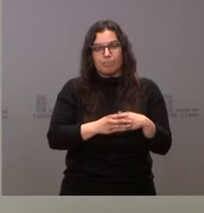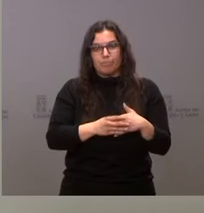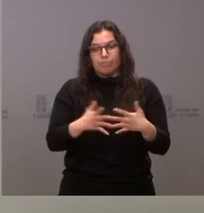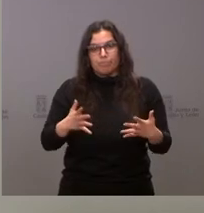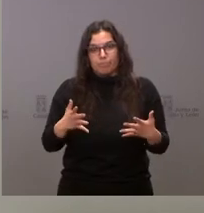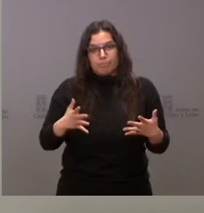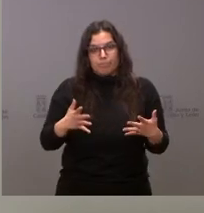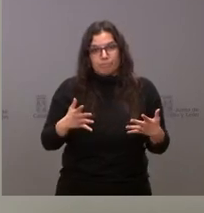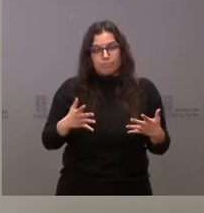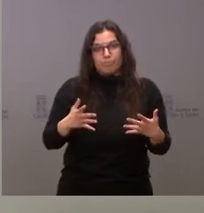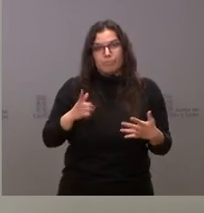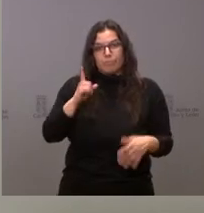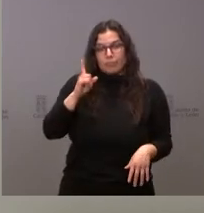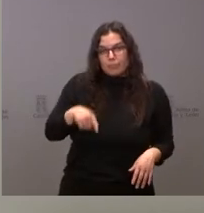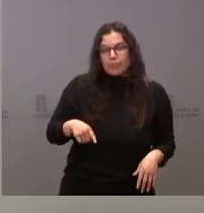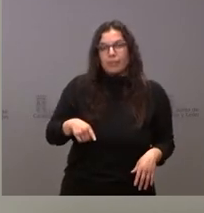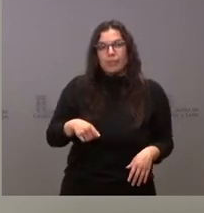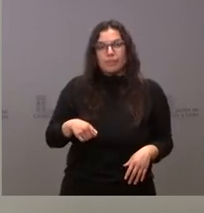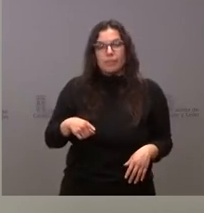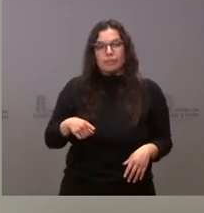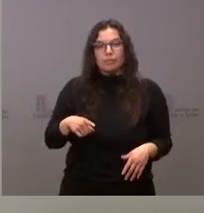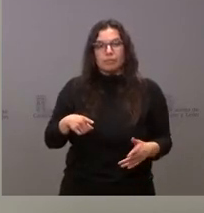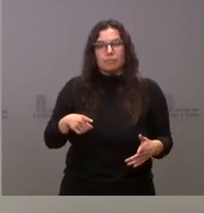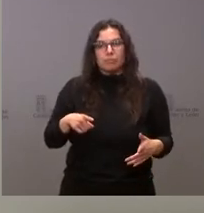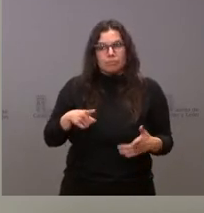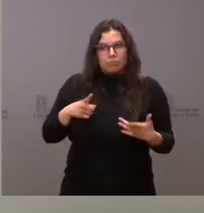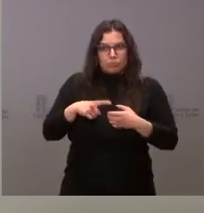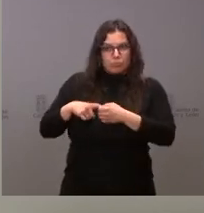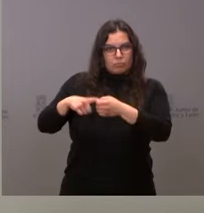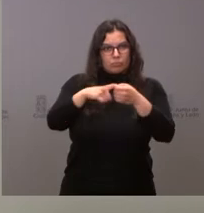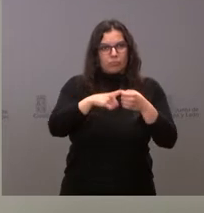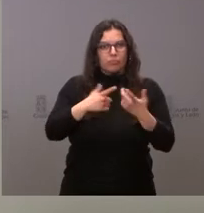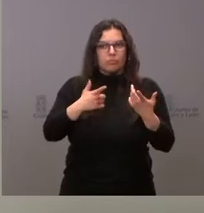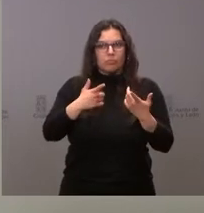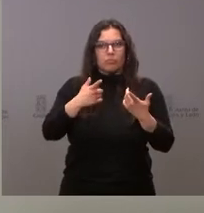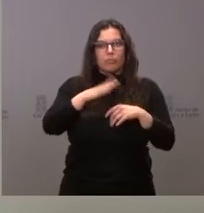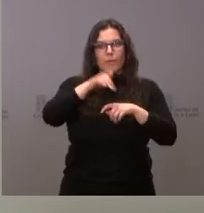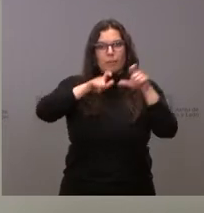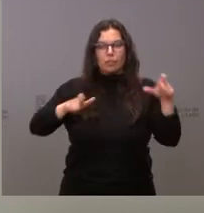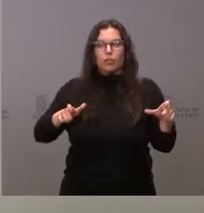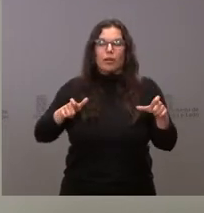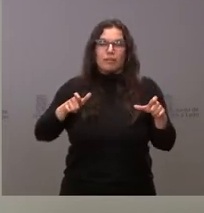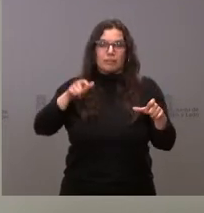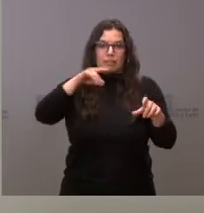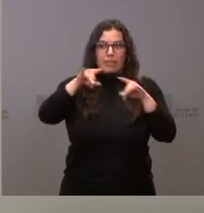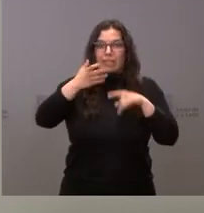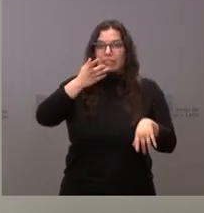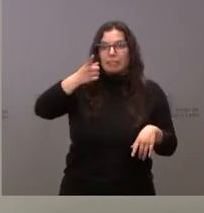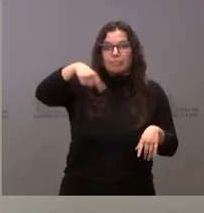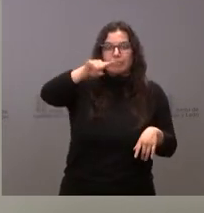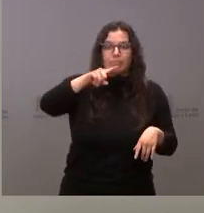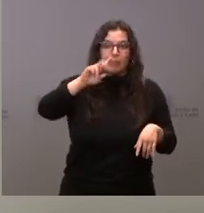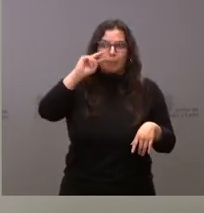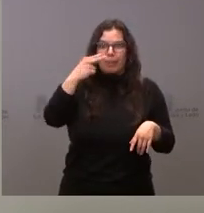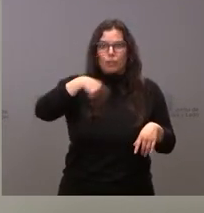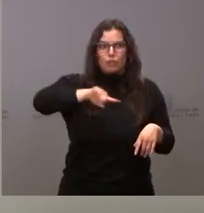sensibilidad también que tenemos hacia el conjunto de las personas de esta tierra que ruego nos disculpen si en algún momento no hemos sabido estar